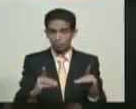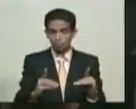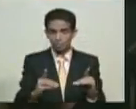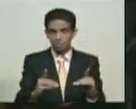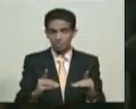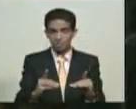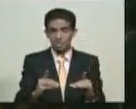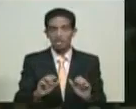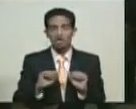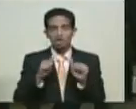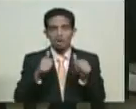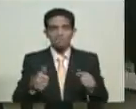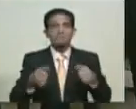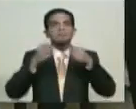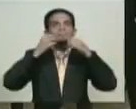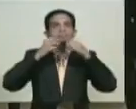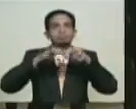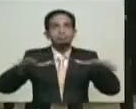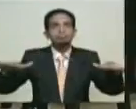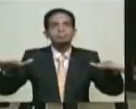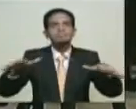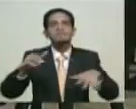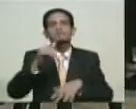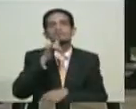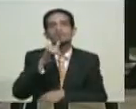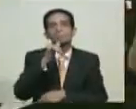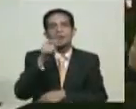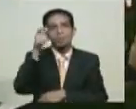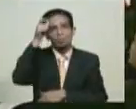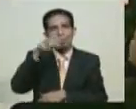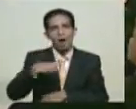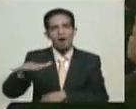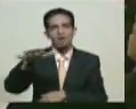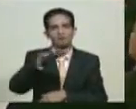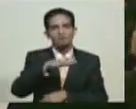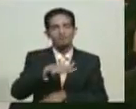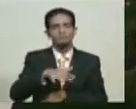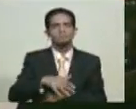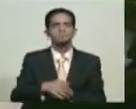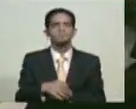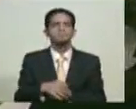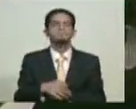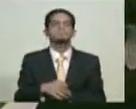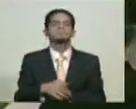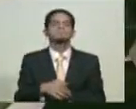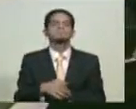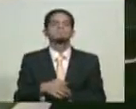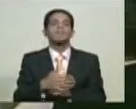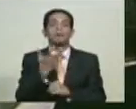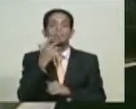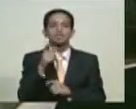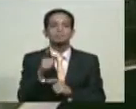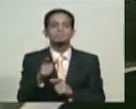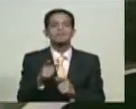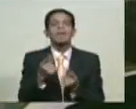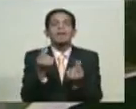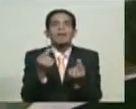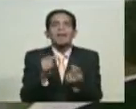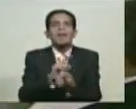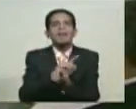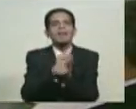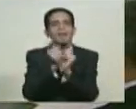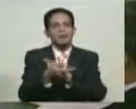proceder a informar a nuestro pueblo sobre estos temas. Los temas de la reconversión necesaria, la reconversión monetaria, y les